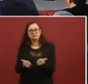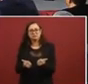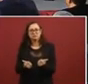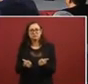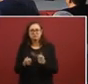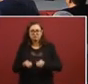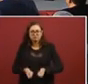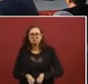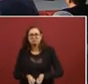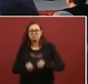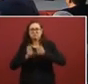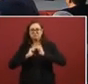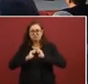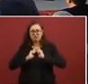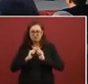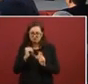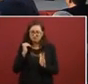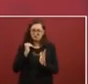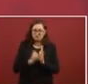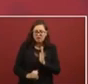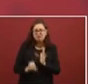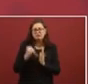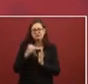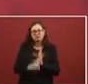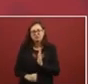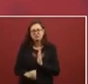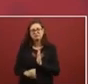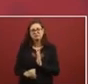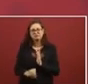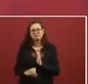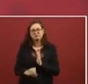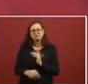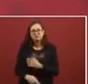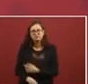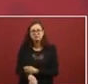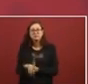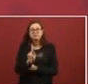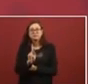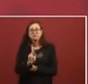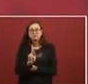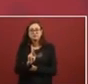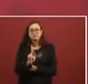una asignatura pendiente, pero